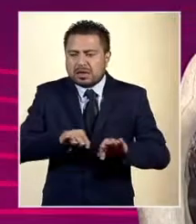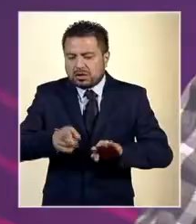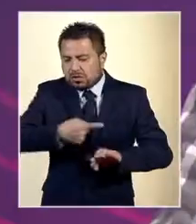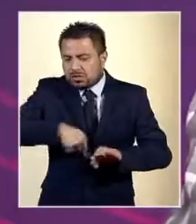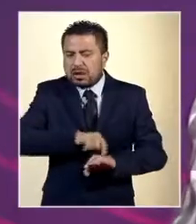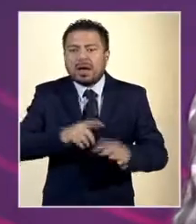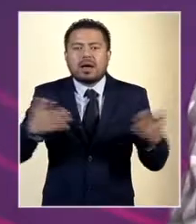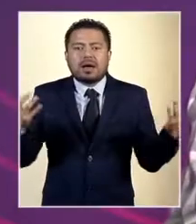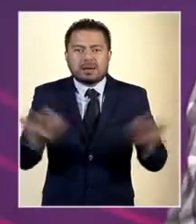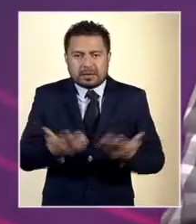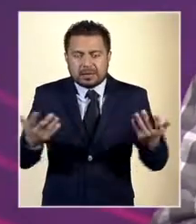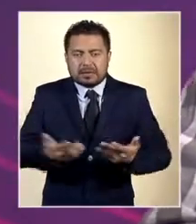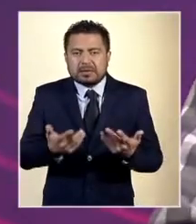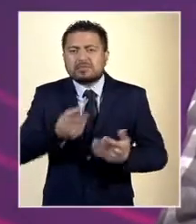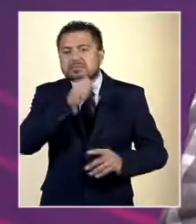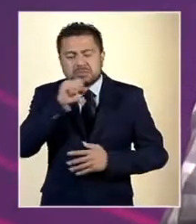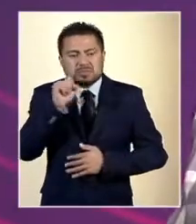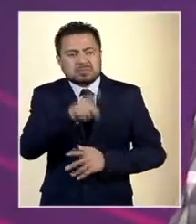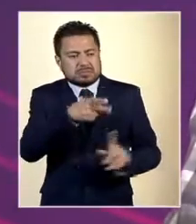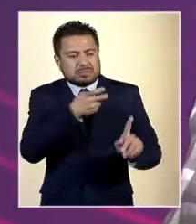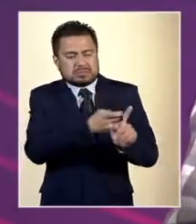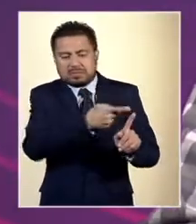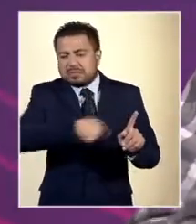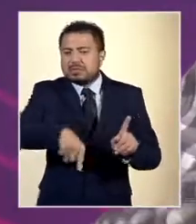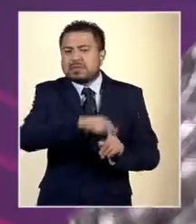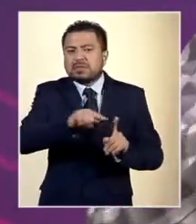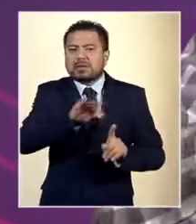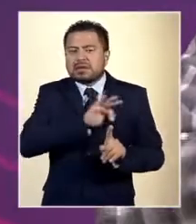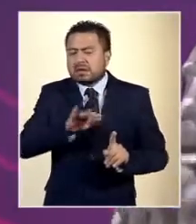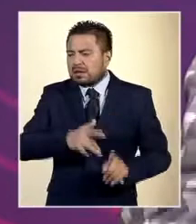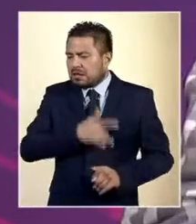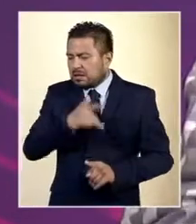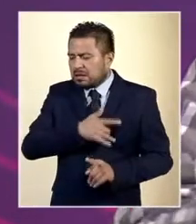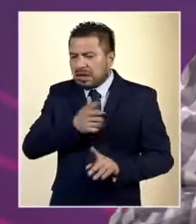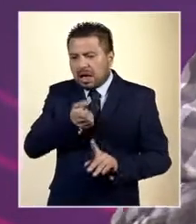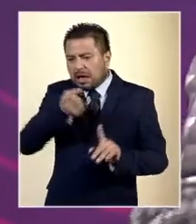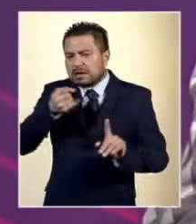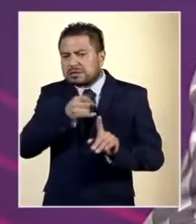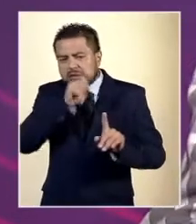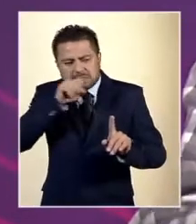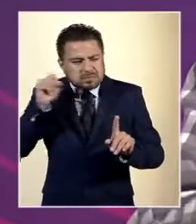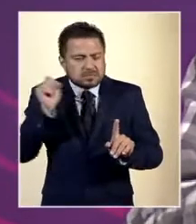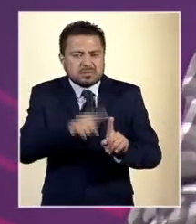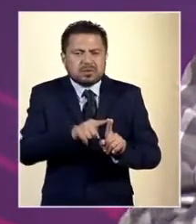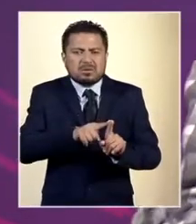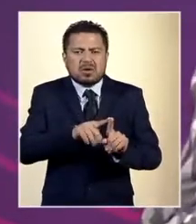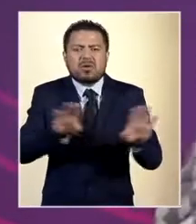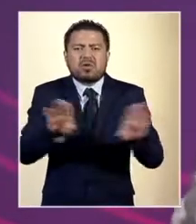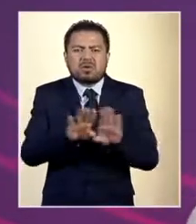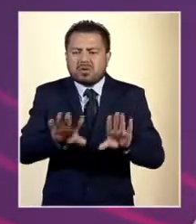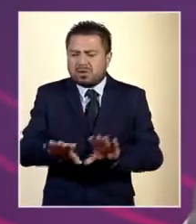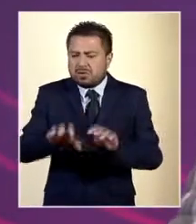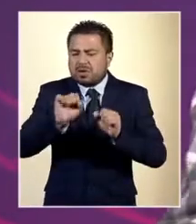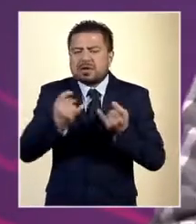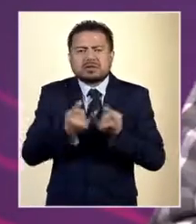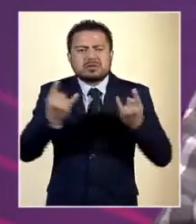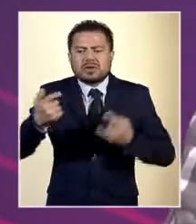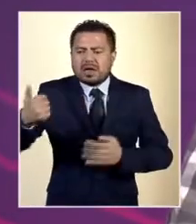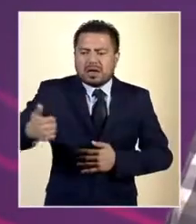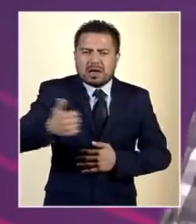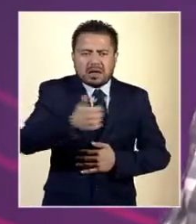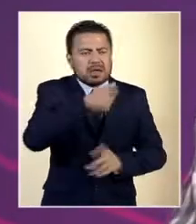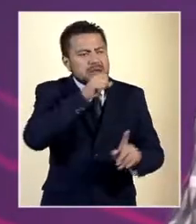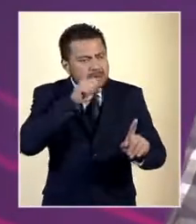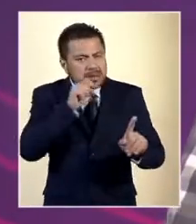nosotros hacemos, pues también ellos y ellas tienen maneras de referirse a sí mismos, a sí mismas, a sus propias historias, y esto